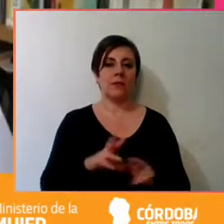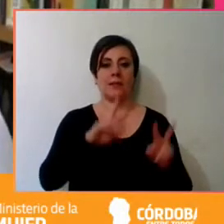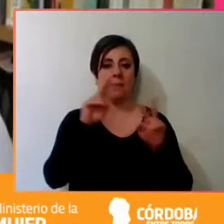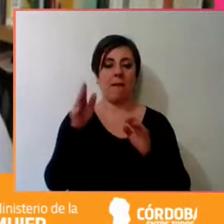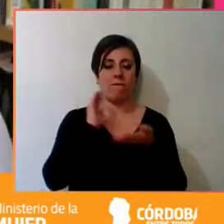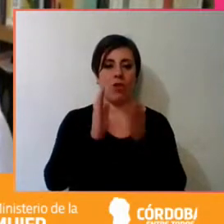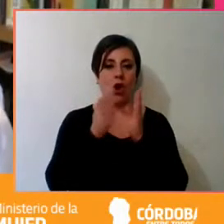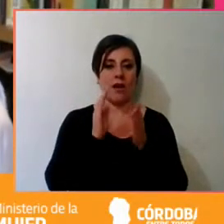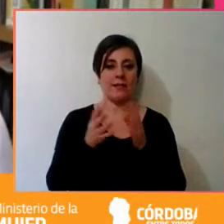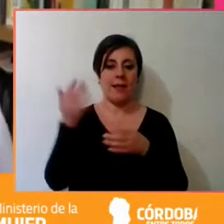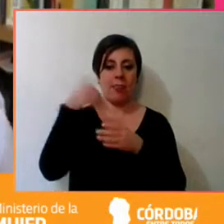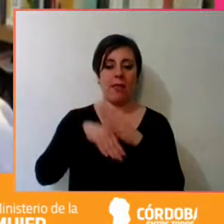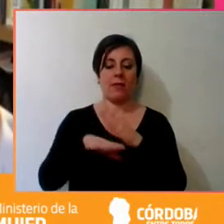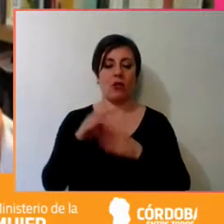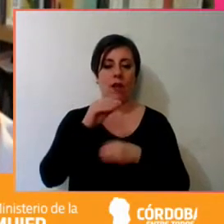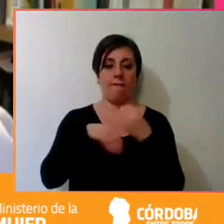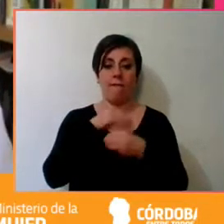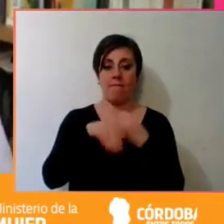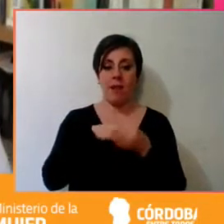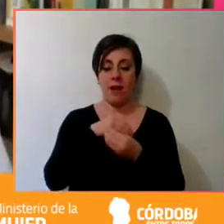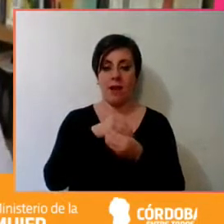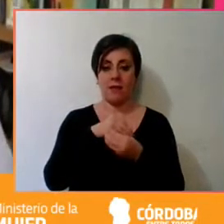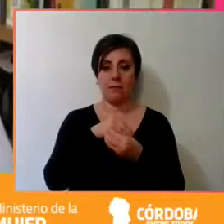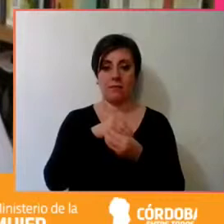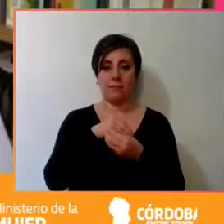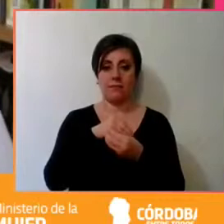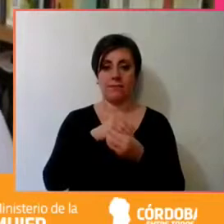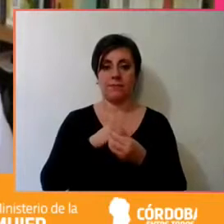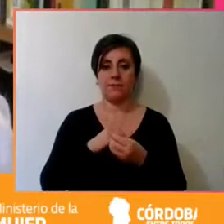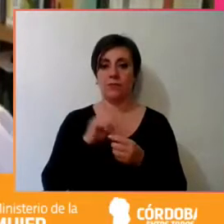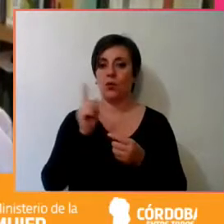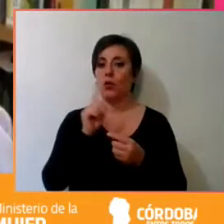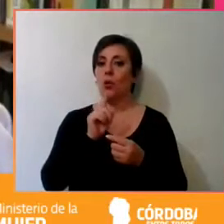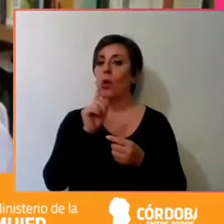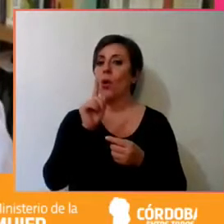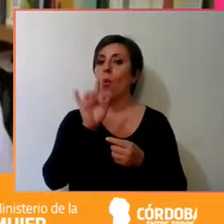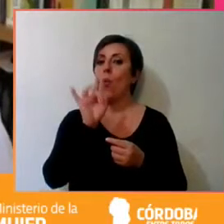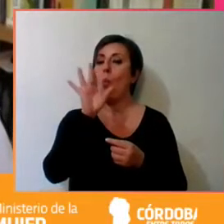violencia intrafamiliar, que hay que decirlo, no